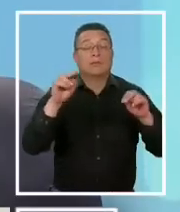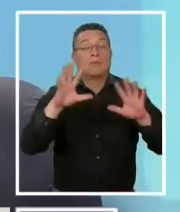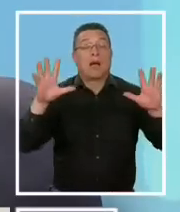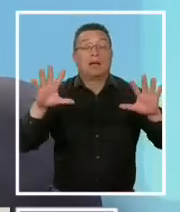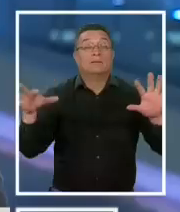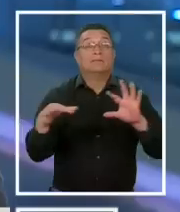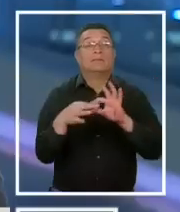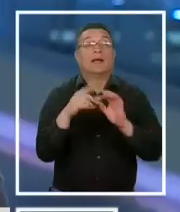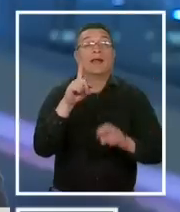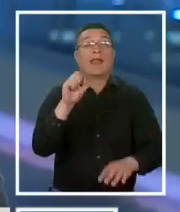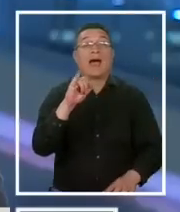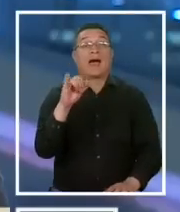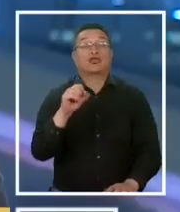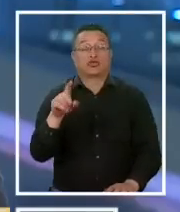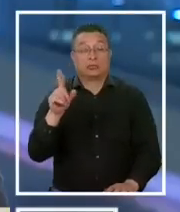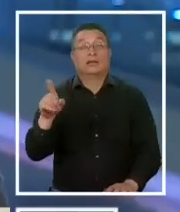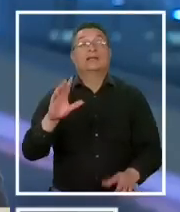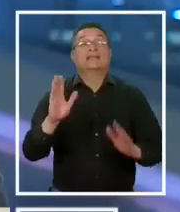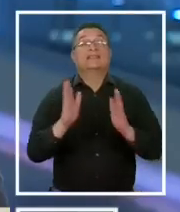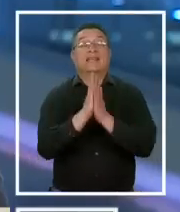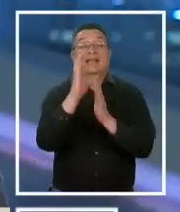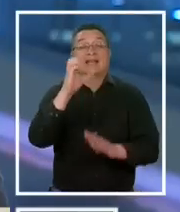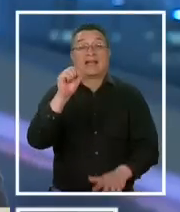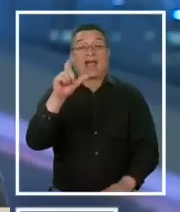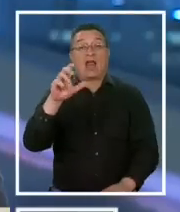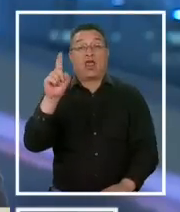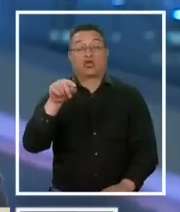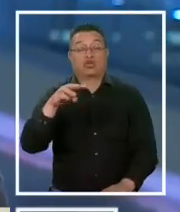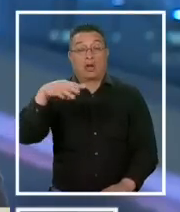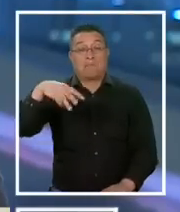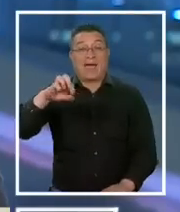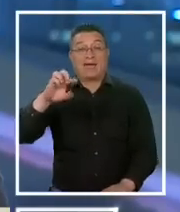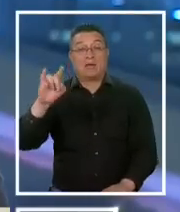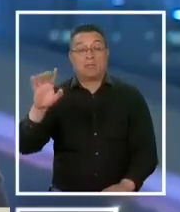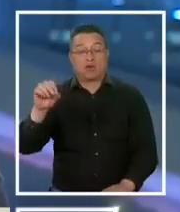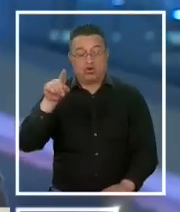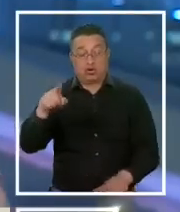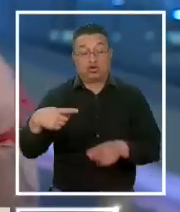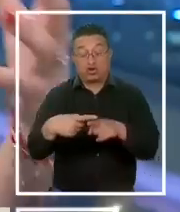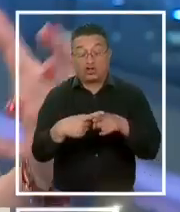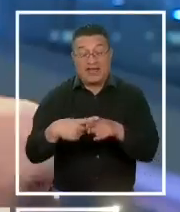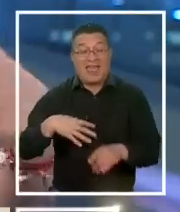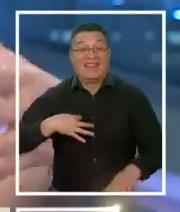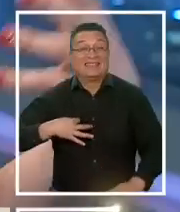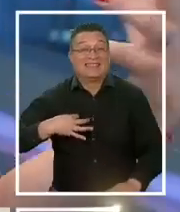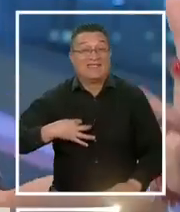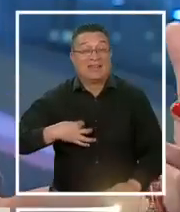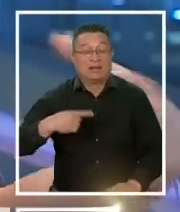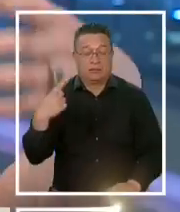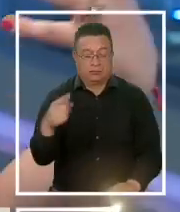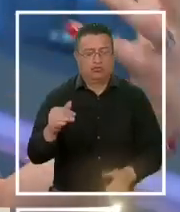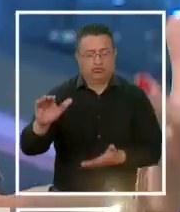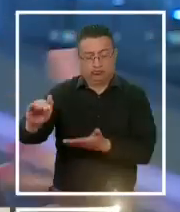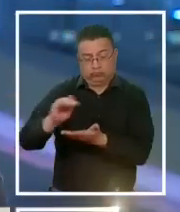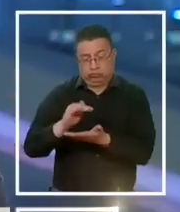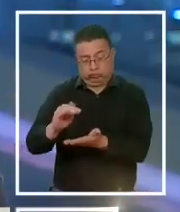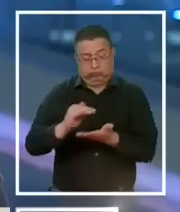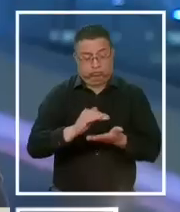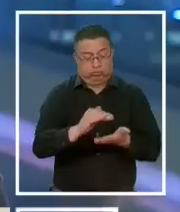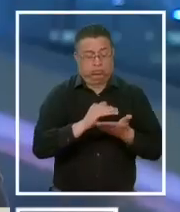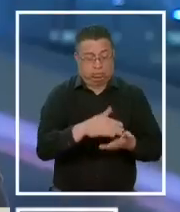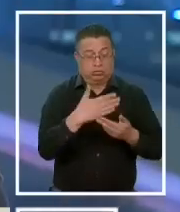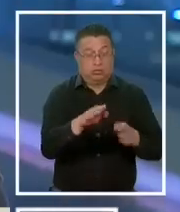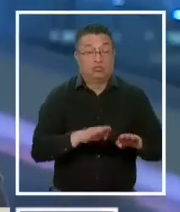lo hace la fundación San Carlos de maipo que es una organización de la sociedad civil que ha conseguido por su cuenta muchísimos recursos para favorecer